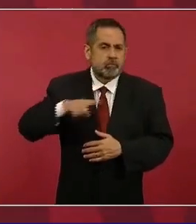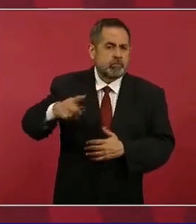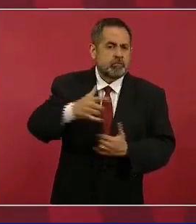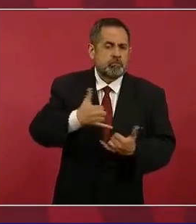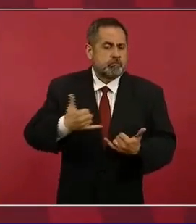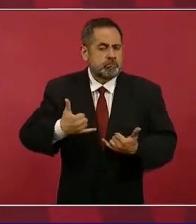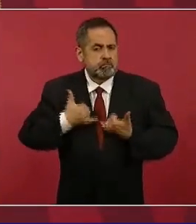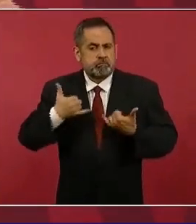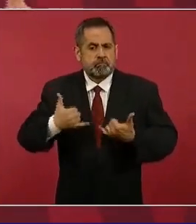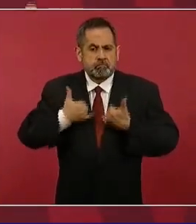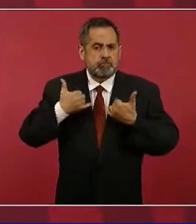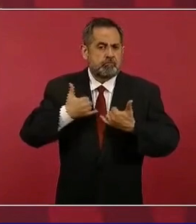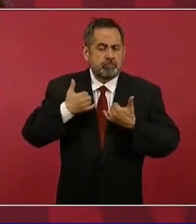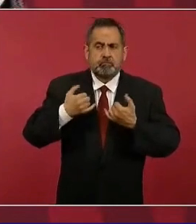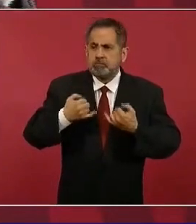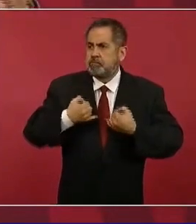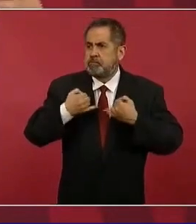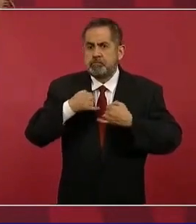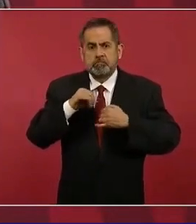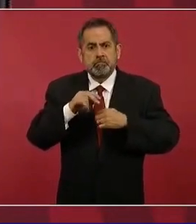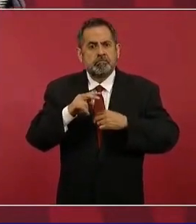están